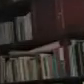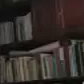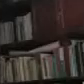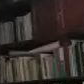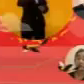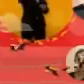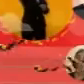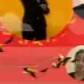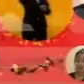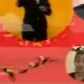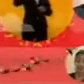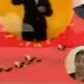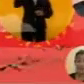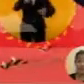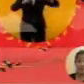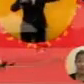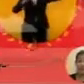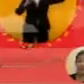empezar.